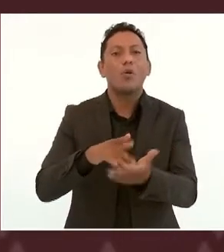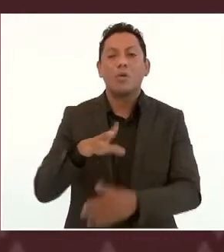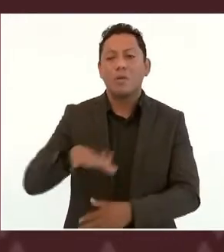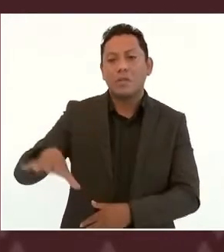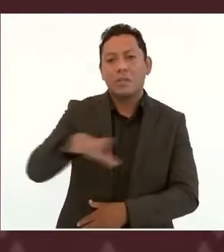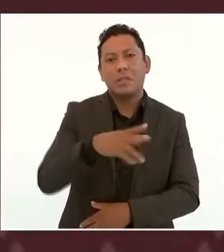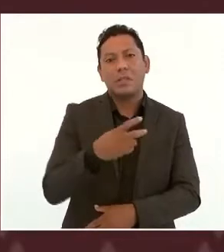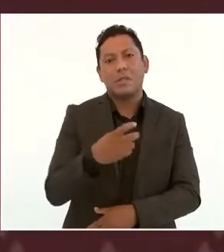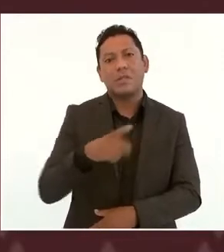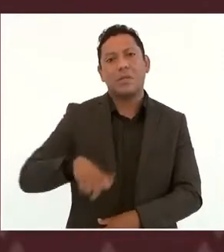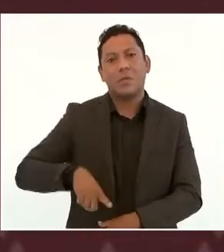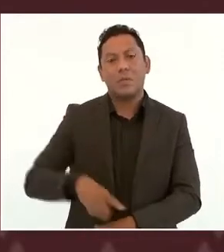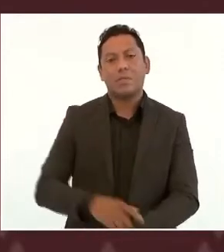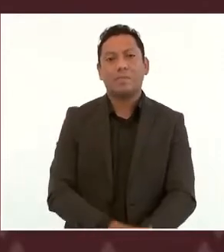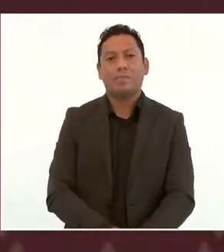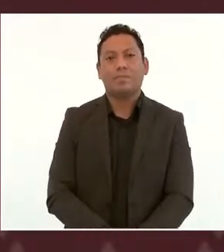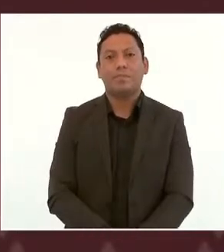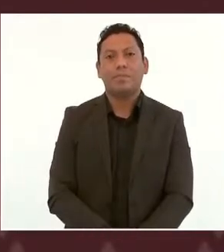público.